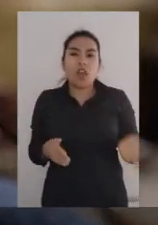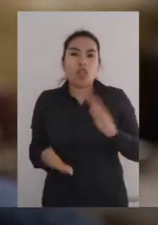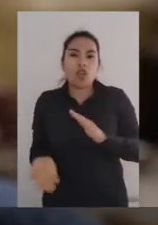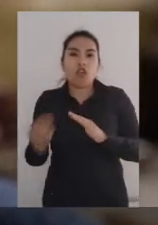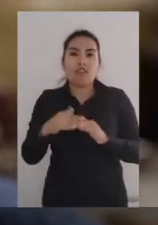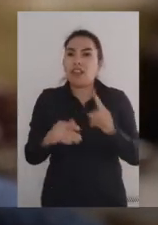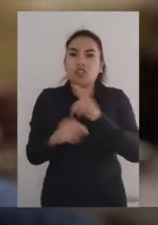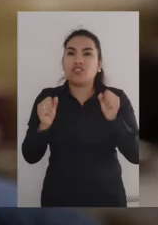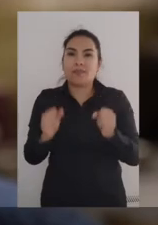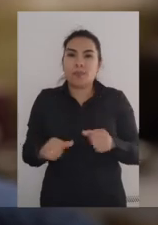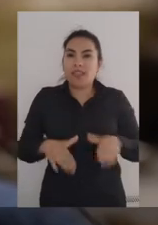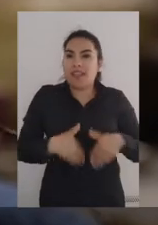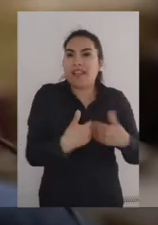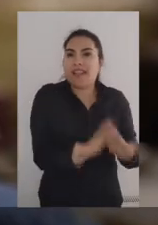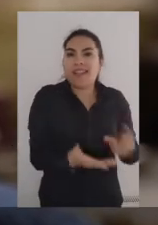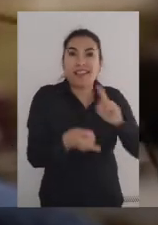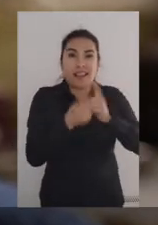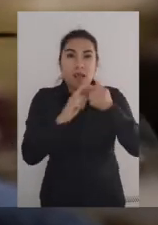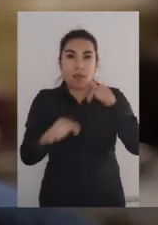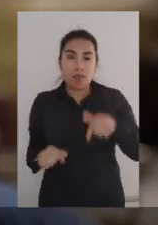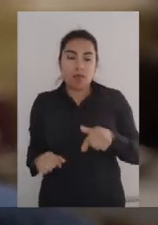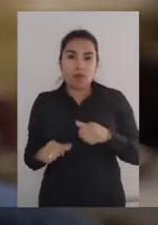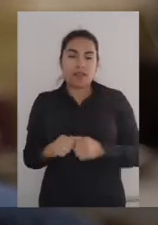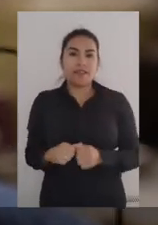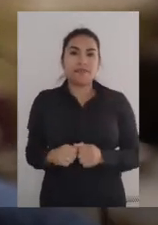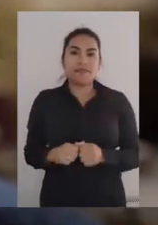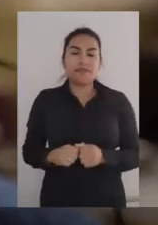y el cambio está de ahora